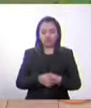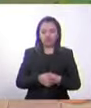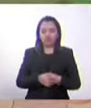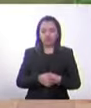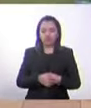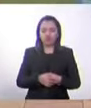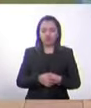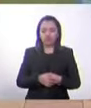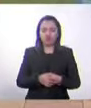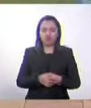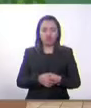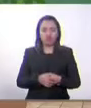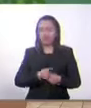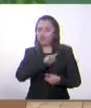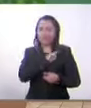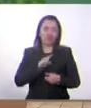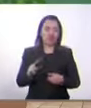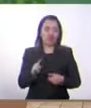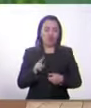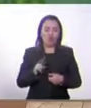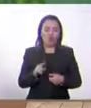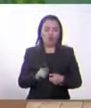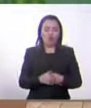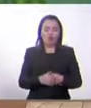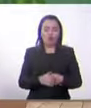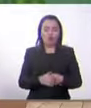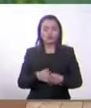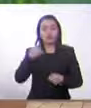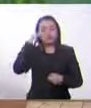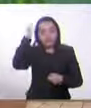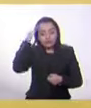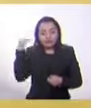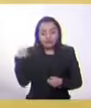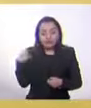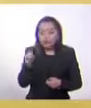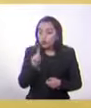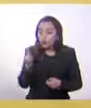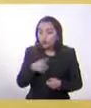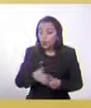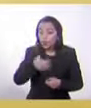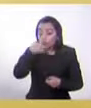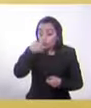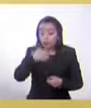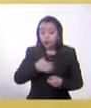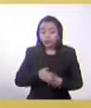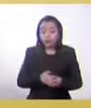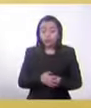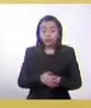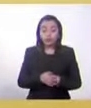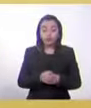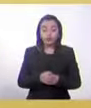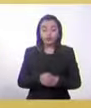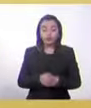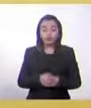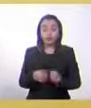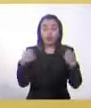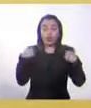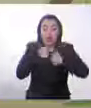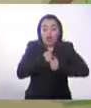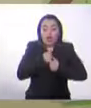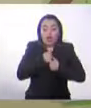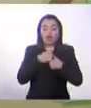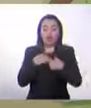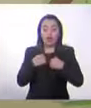Pues a mí, no. Y ya no te enojes. Mejor vamos a jugar. Que les vaya bien en el